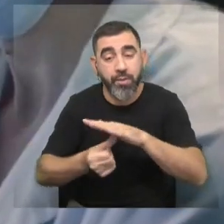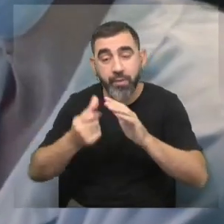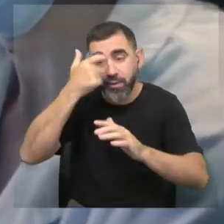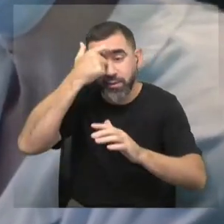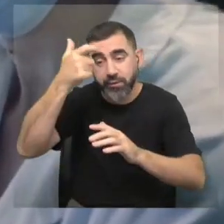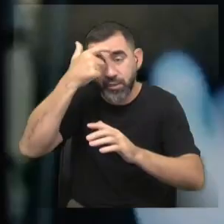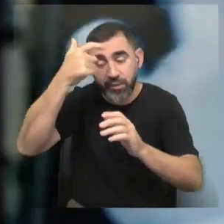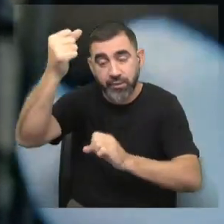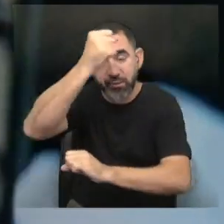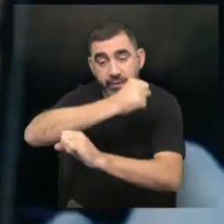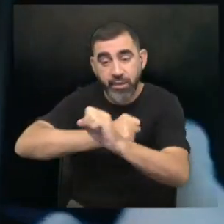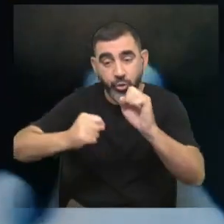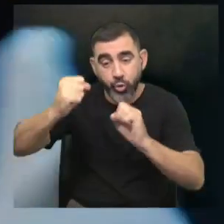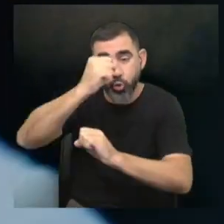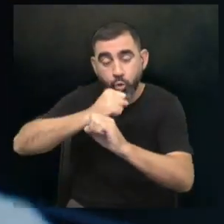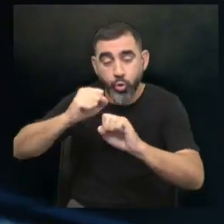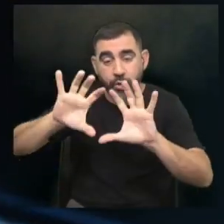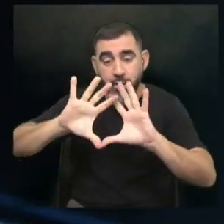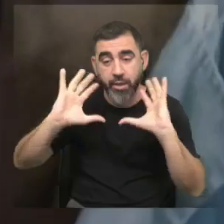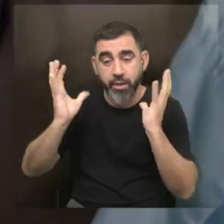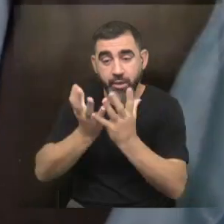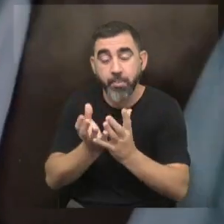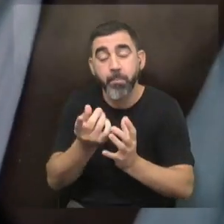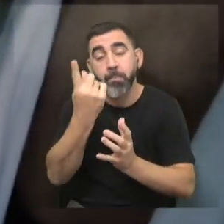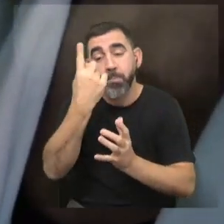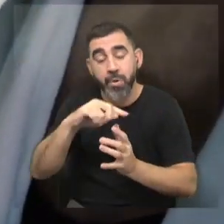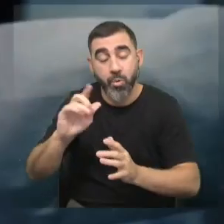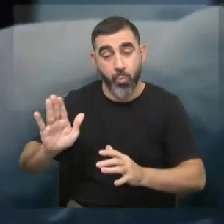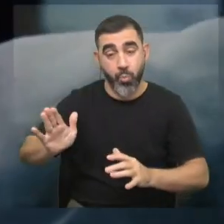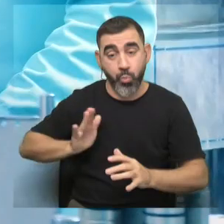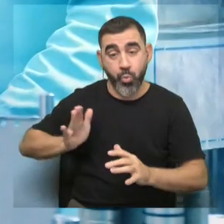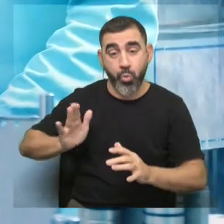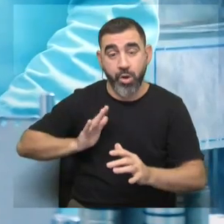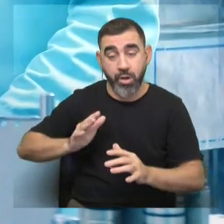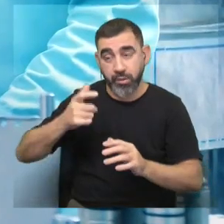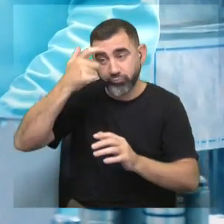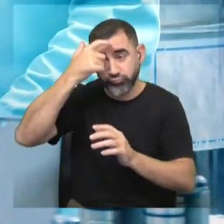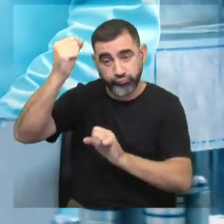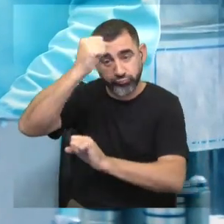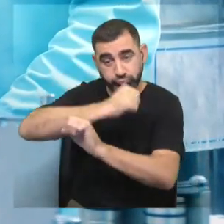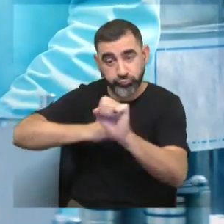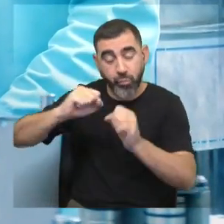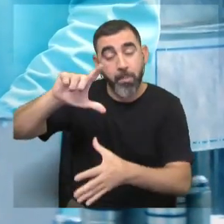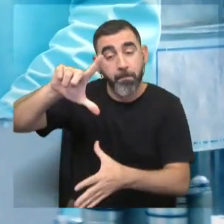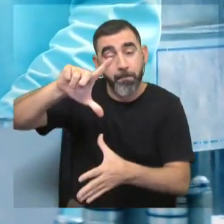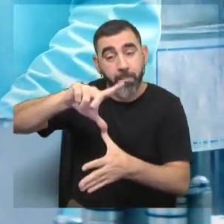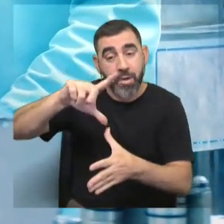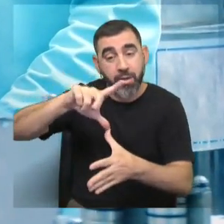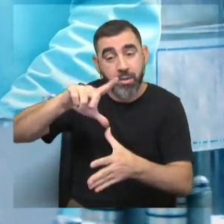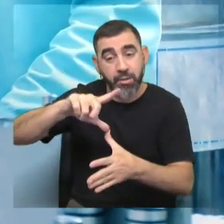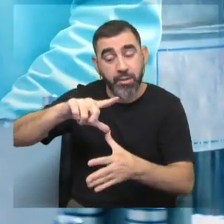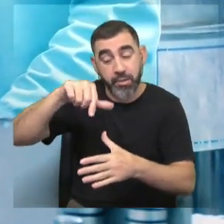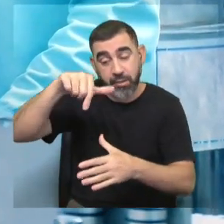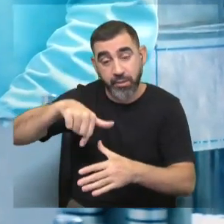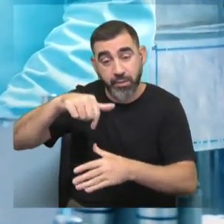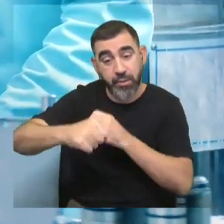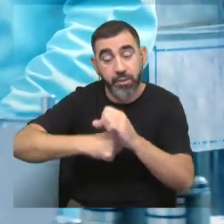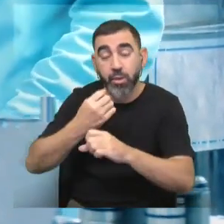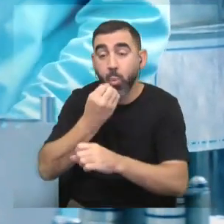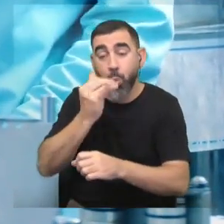Y a partir de ahí, un montón de ciencia para esta edición de hoy, que comienza, como es habitual, con el salpicón de noticias científicas de la